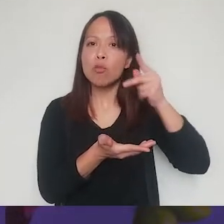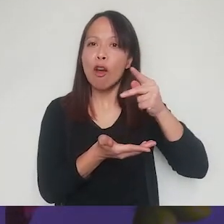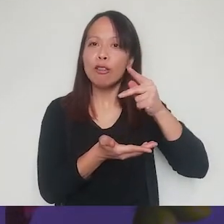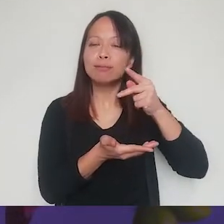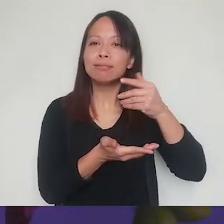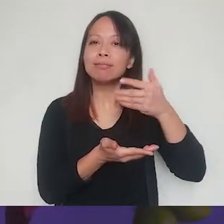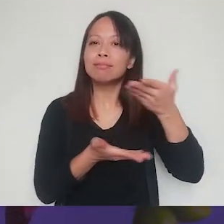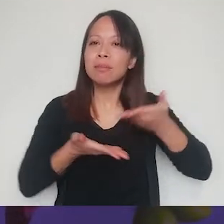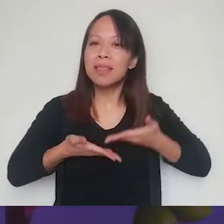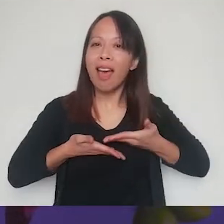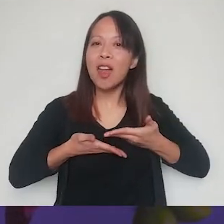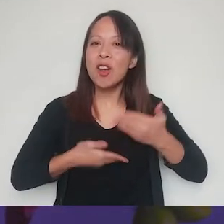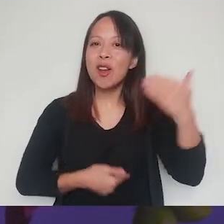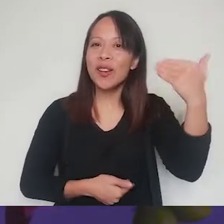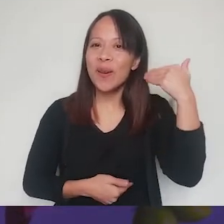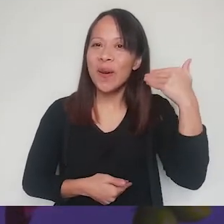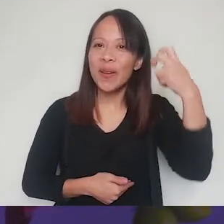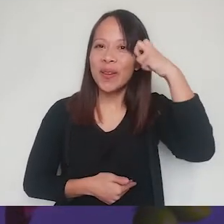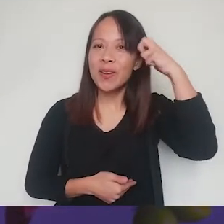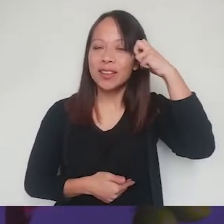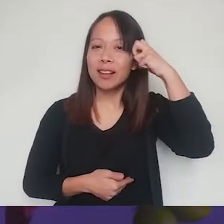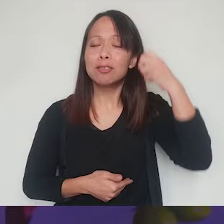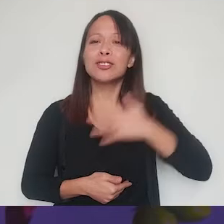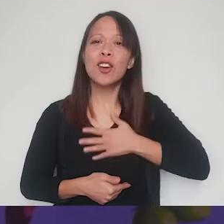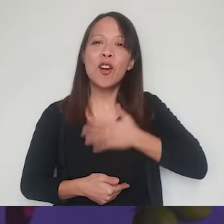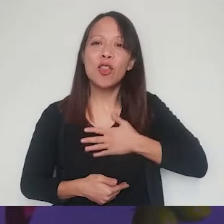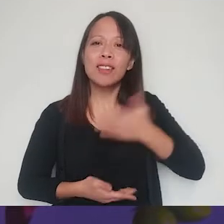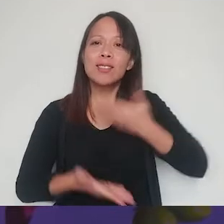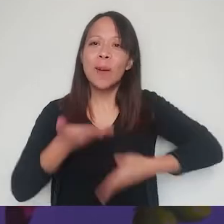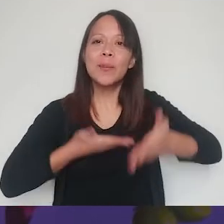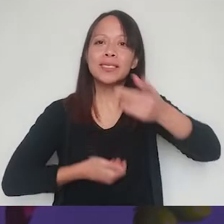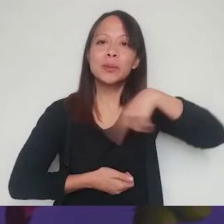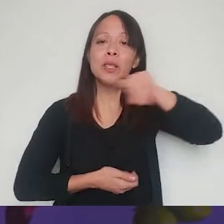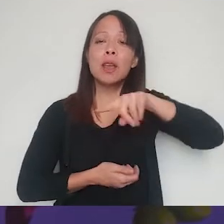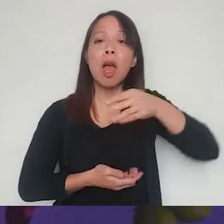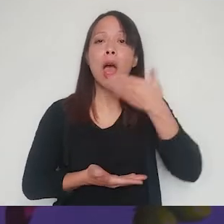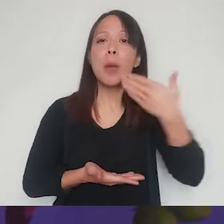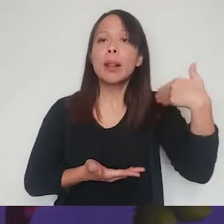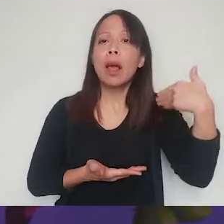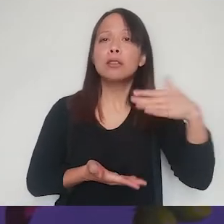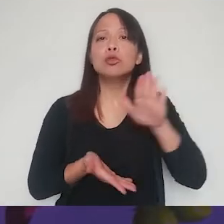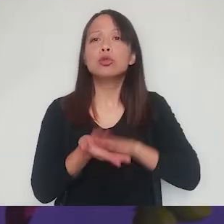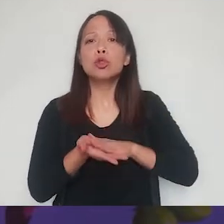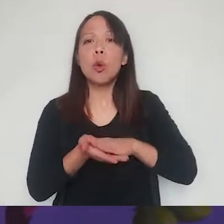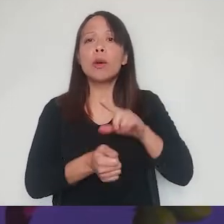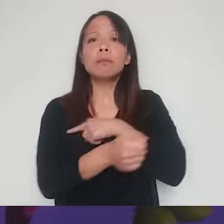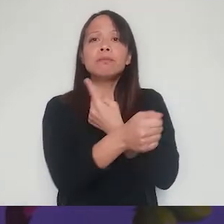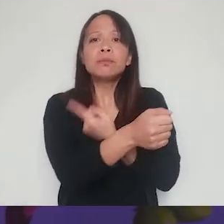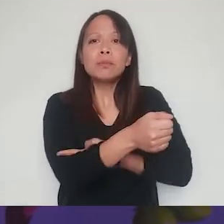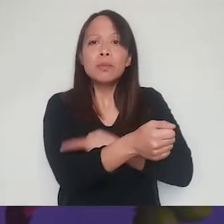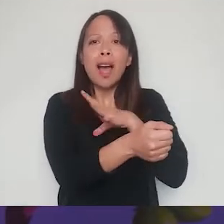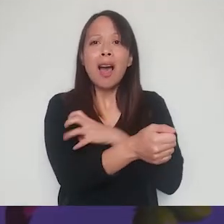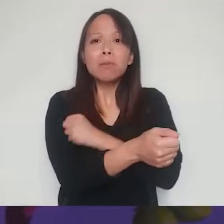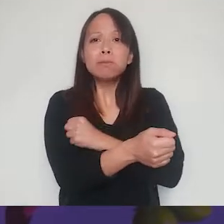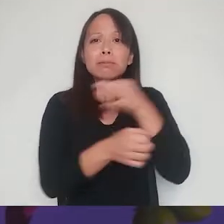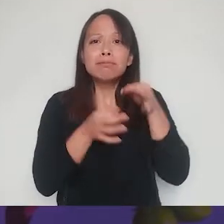invitación a hablar en este congreso. Me siento muy contento de estar con ustedes y voy a dar una charla sobre epigenética y terapia de la